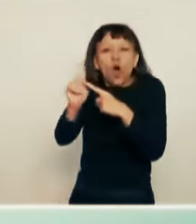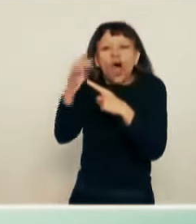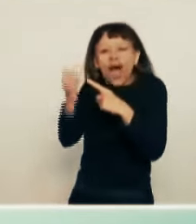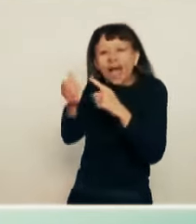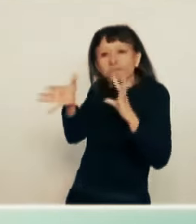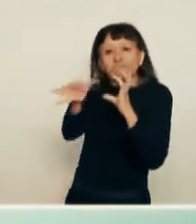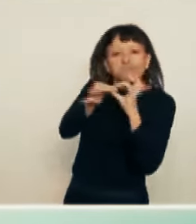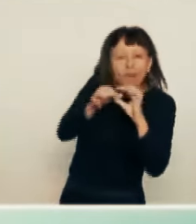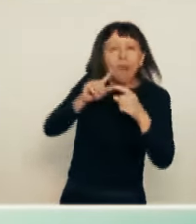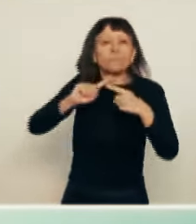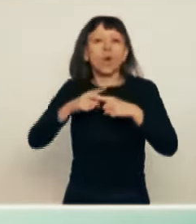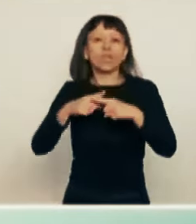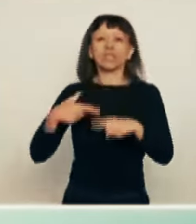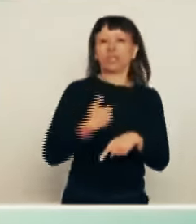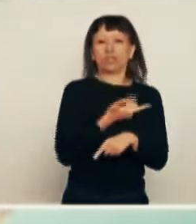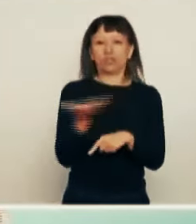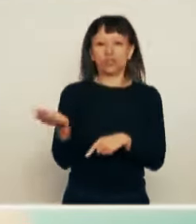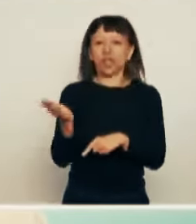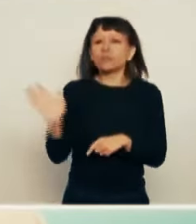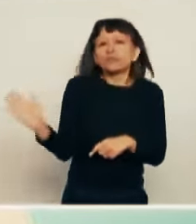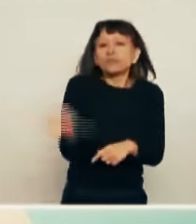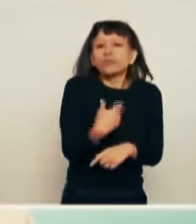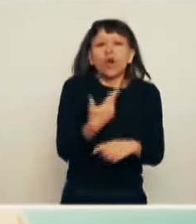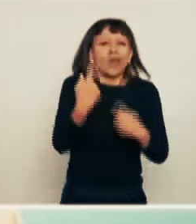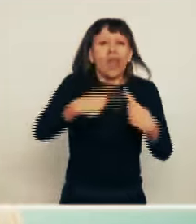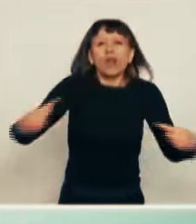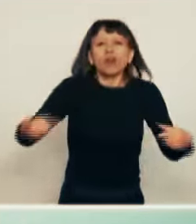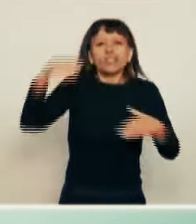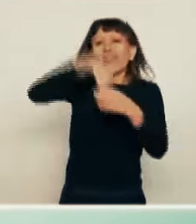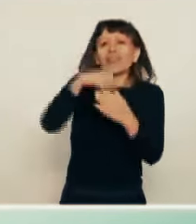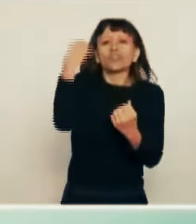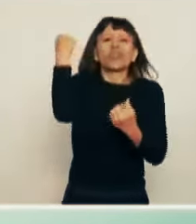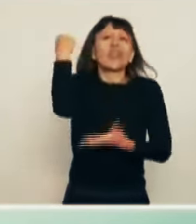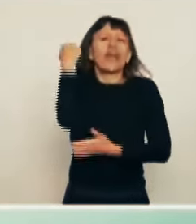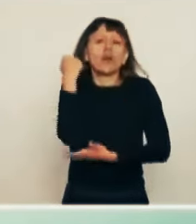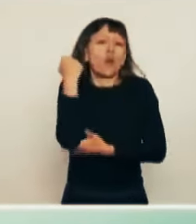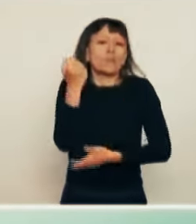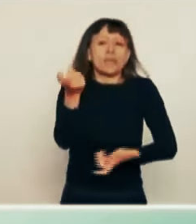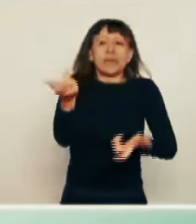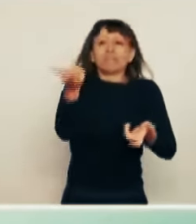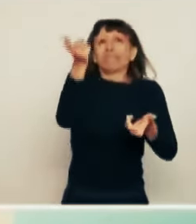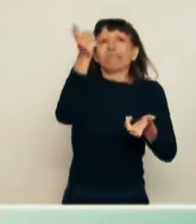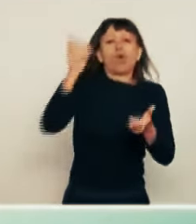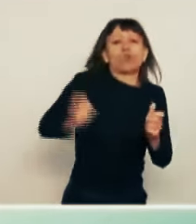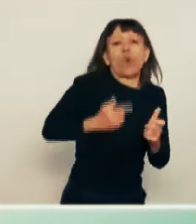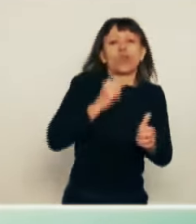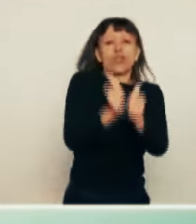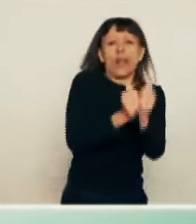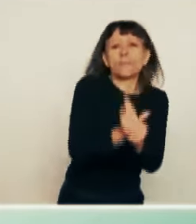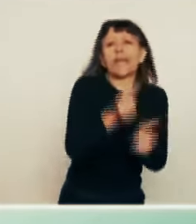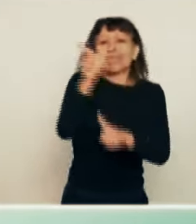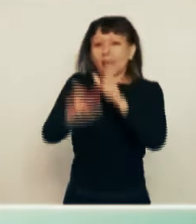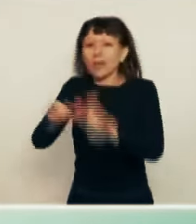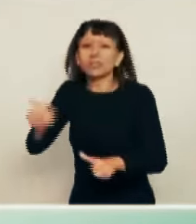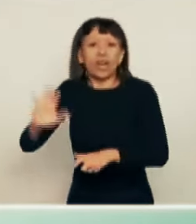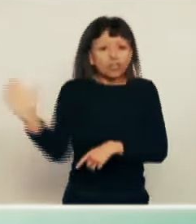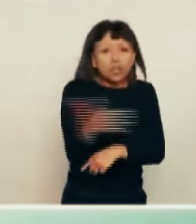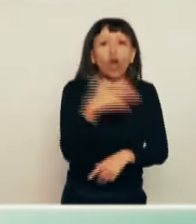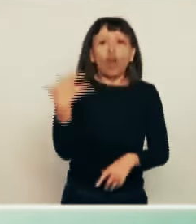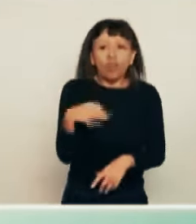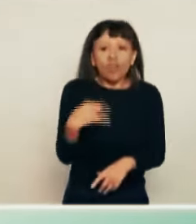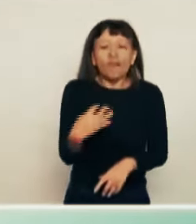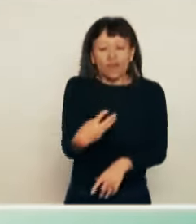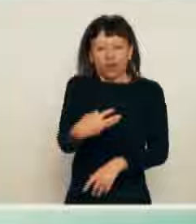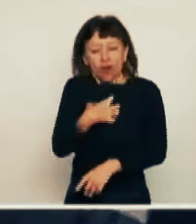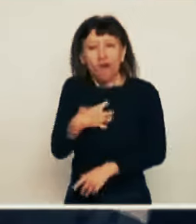social. Los agentes económicos, los consumidores, los empresarios, la sociedad tiene que creer en eso